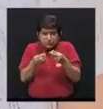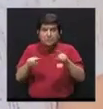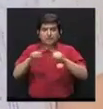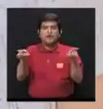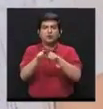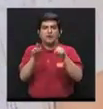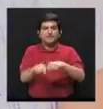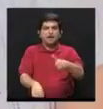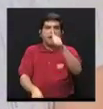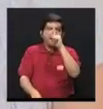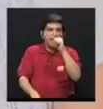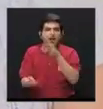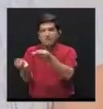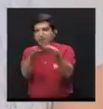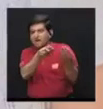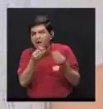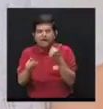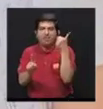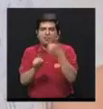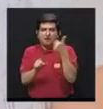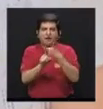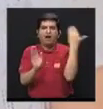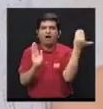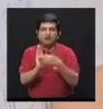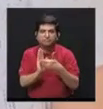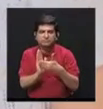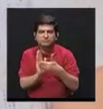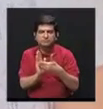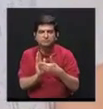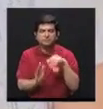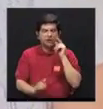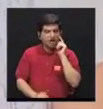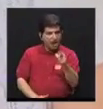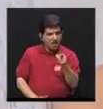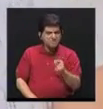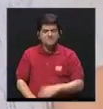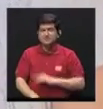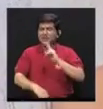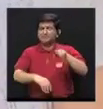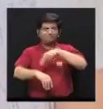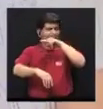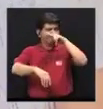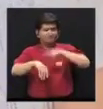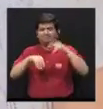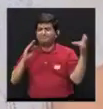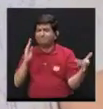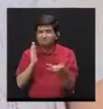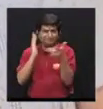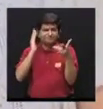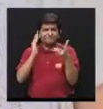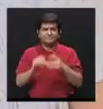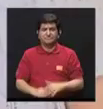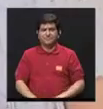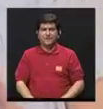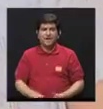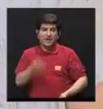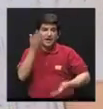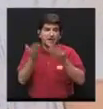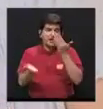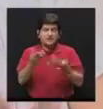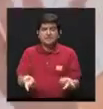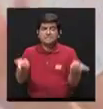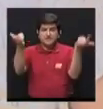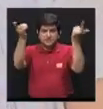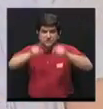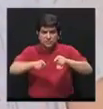sobre la tierra, etc. Entonces, por ejemplo, esta es una de las típicas tecnologías que digamos, se presentan como